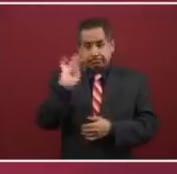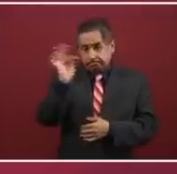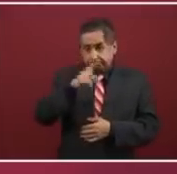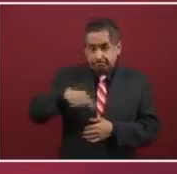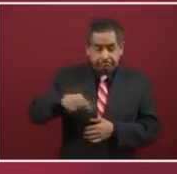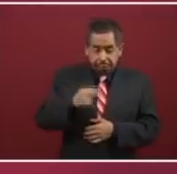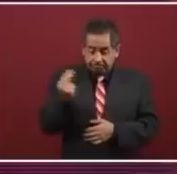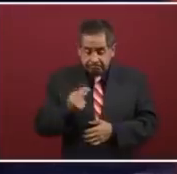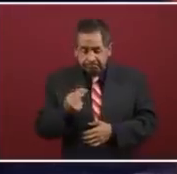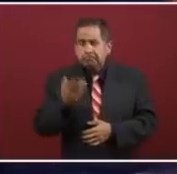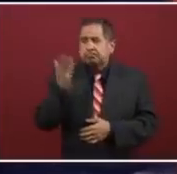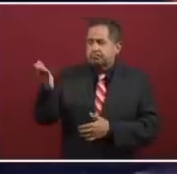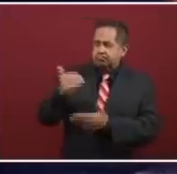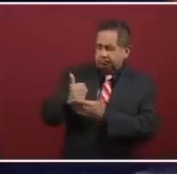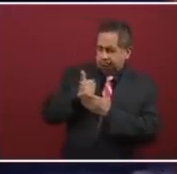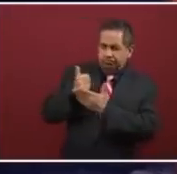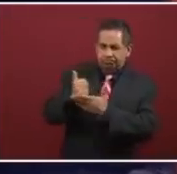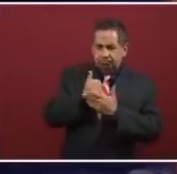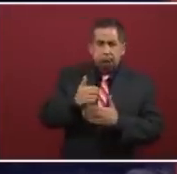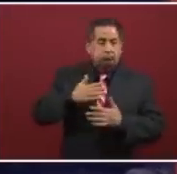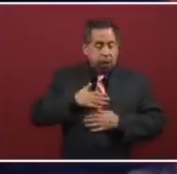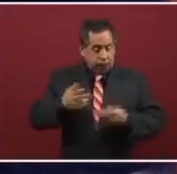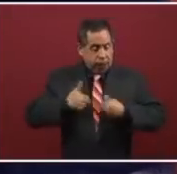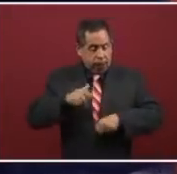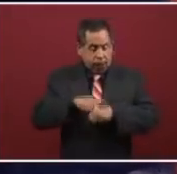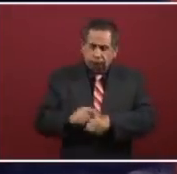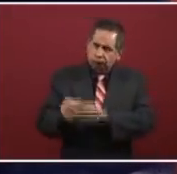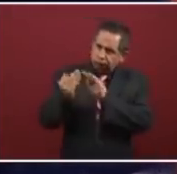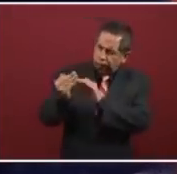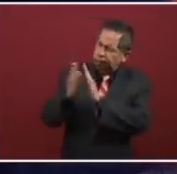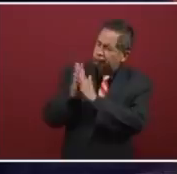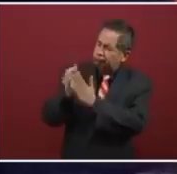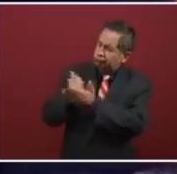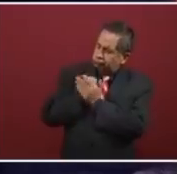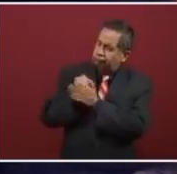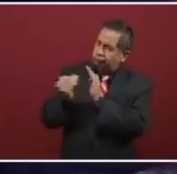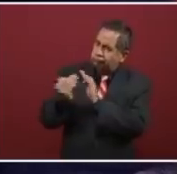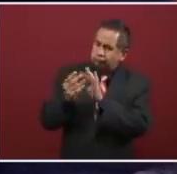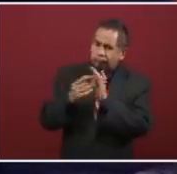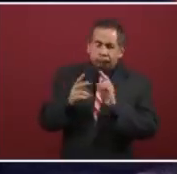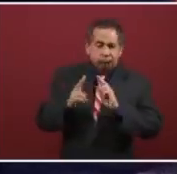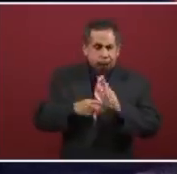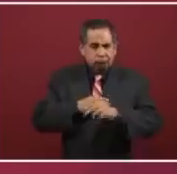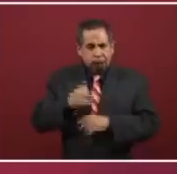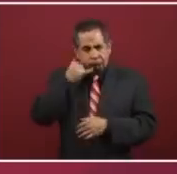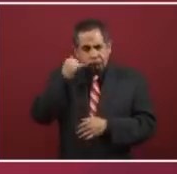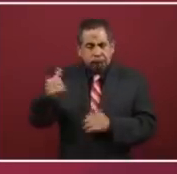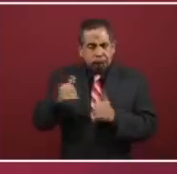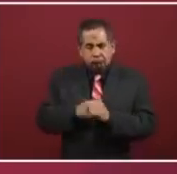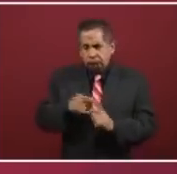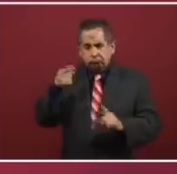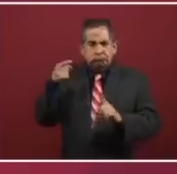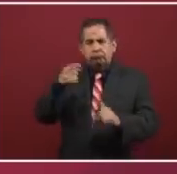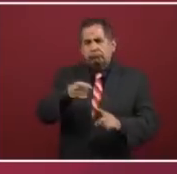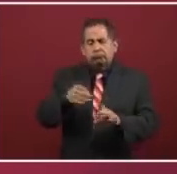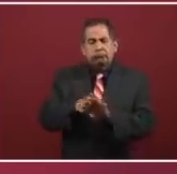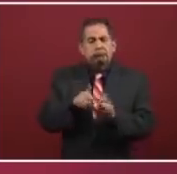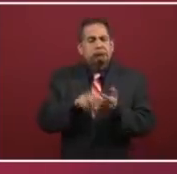que nos ayuden. Lo haré personalmente. Les voy a hablar con ese propósito